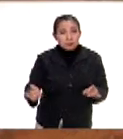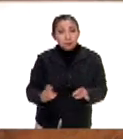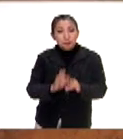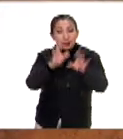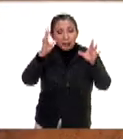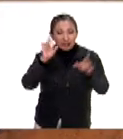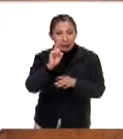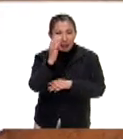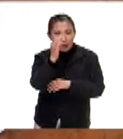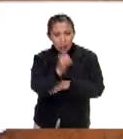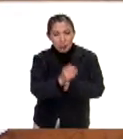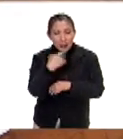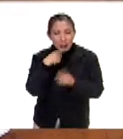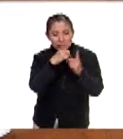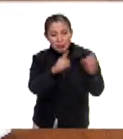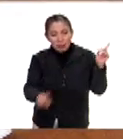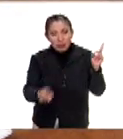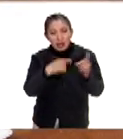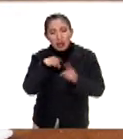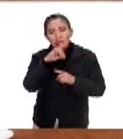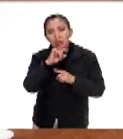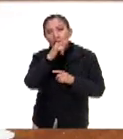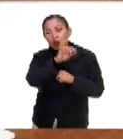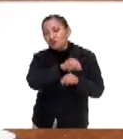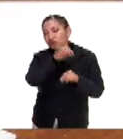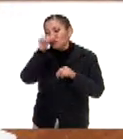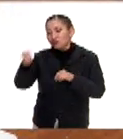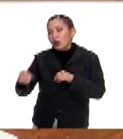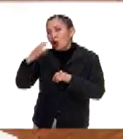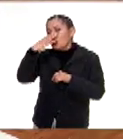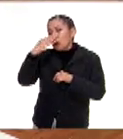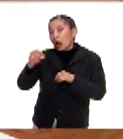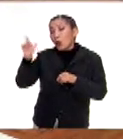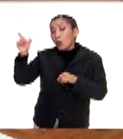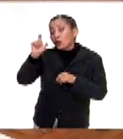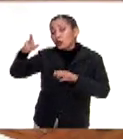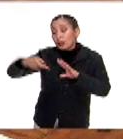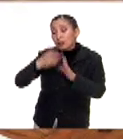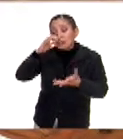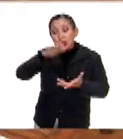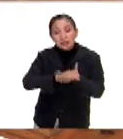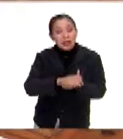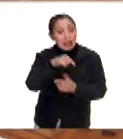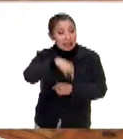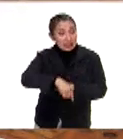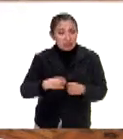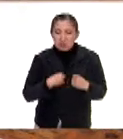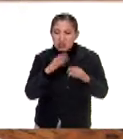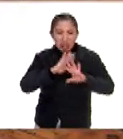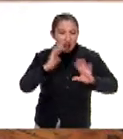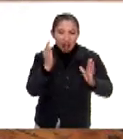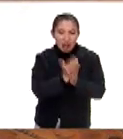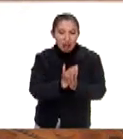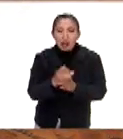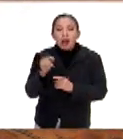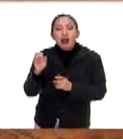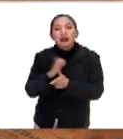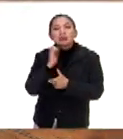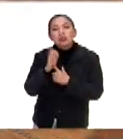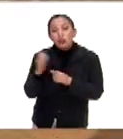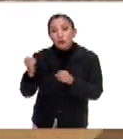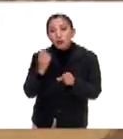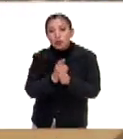en el 39 ella se divorcia de Diego Rivera, se muda a Coyoacán, y cuando se vuelven a casar no regresa a vivir aquí. Entonces, pues